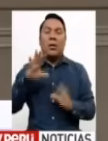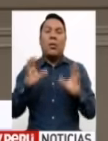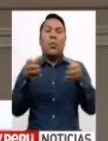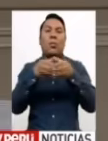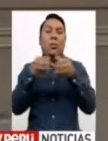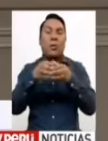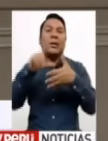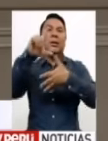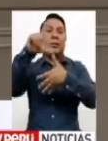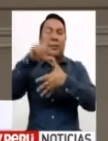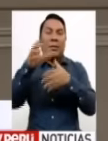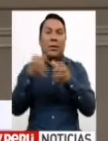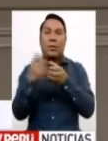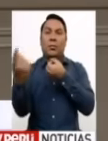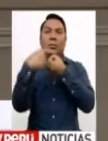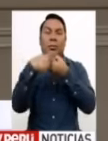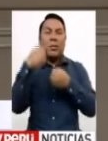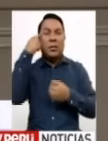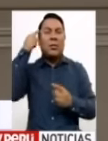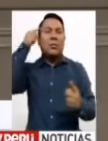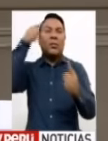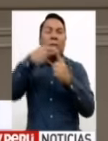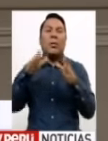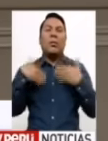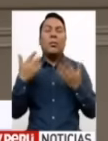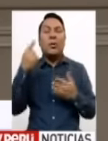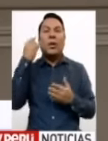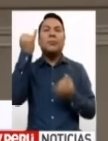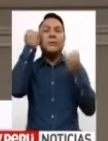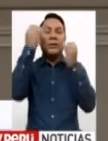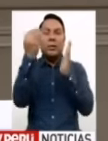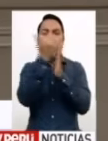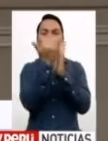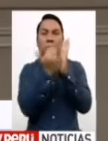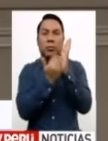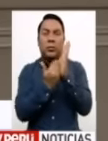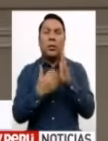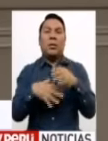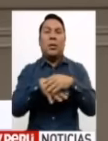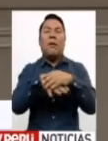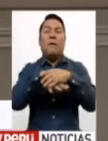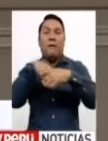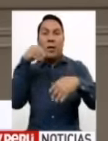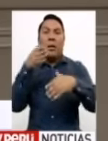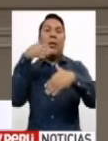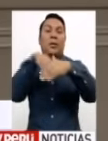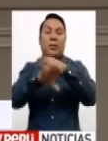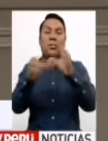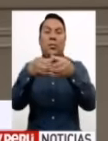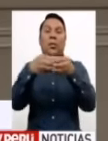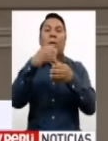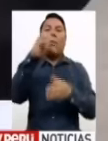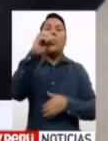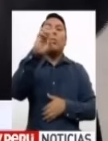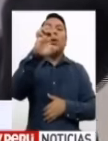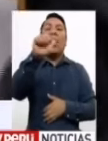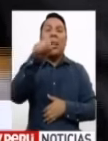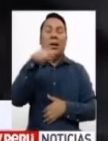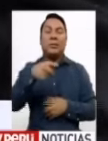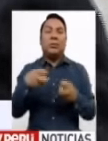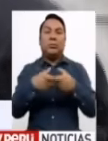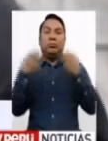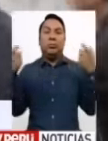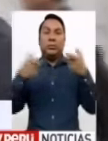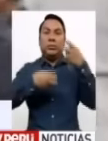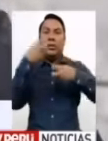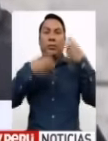Iberoamericana de Cartagena, con el objeto de tomar medidas fuera y dentro de la OEA con relación a esta grave situación. Horas antes de